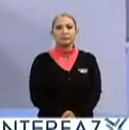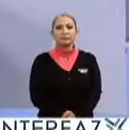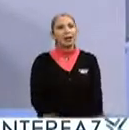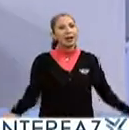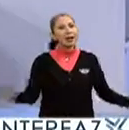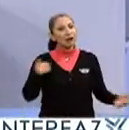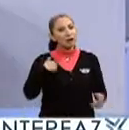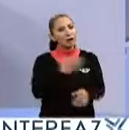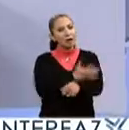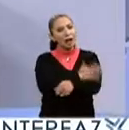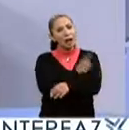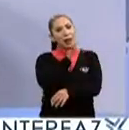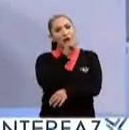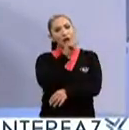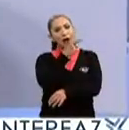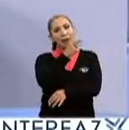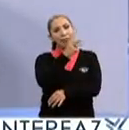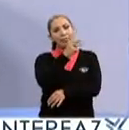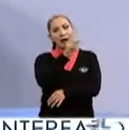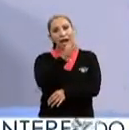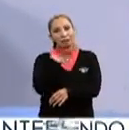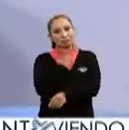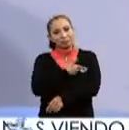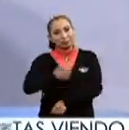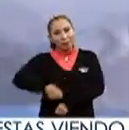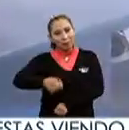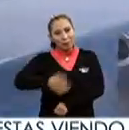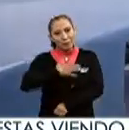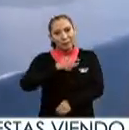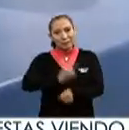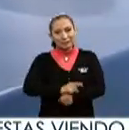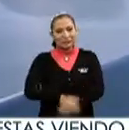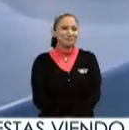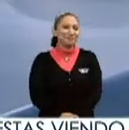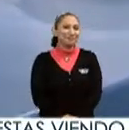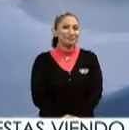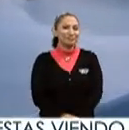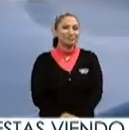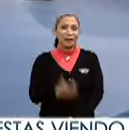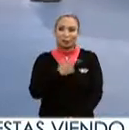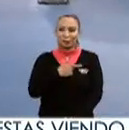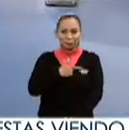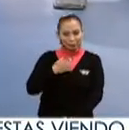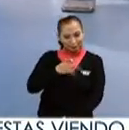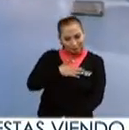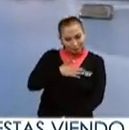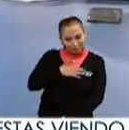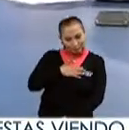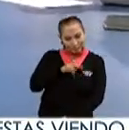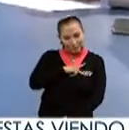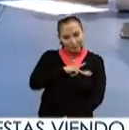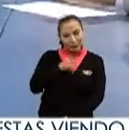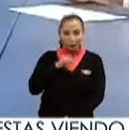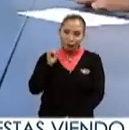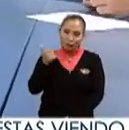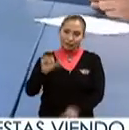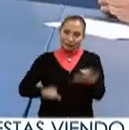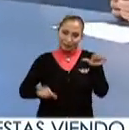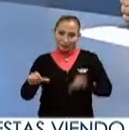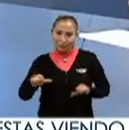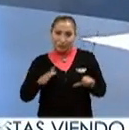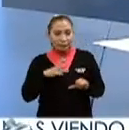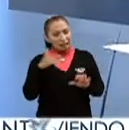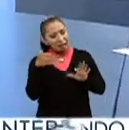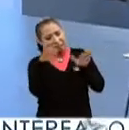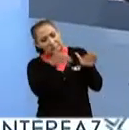Y ya está con nosotros Lalo Gaitán. Lalo Gaitán, un placer saludarte, muy buenos días. El placer es mío, Omar. Y otras actividades. Así